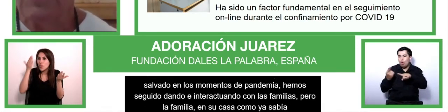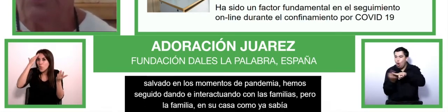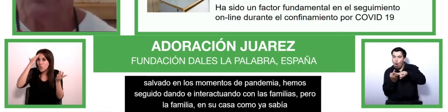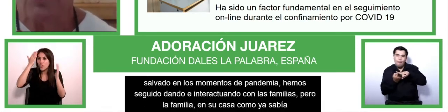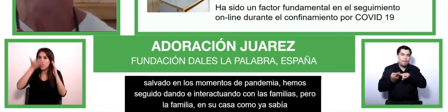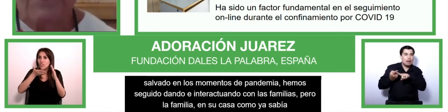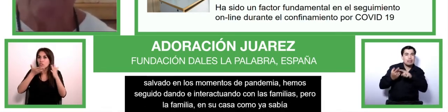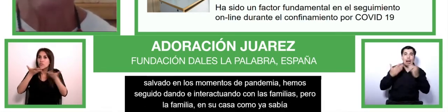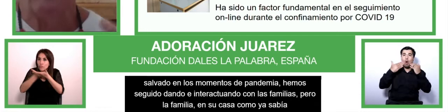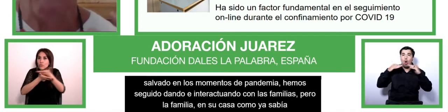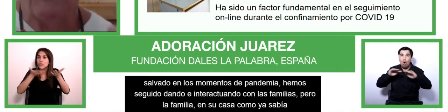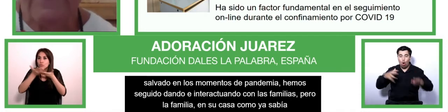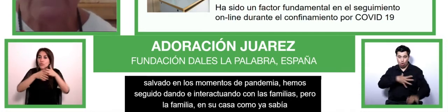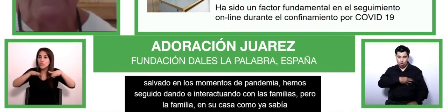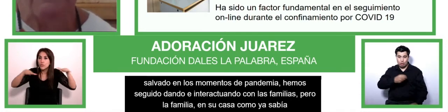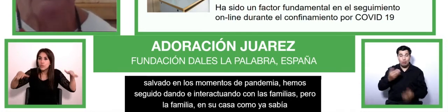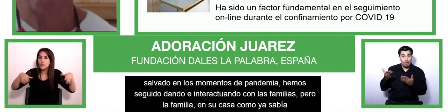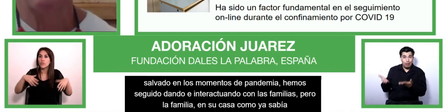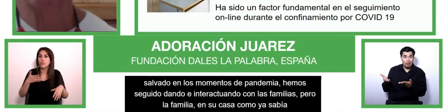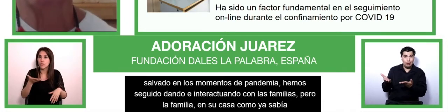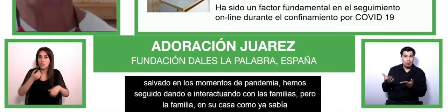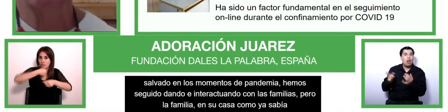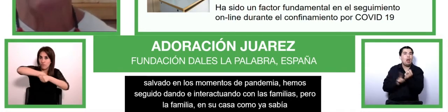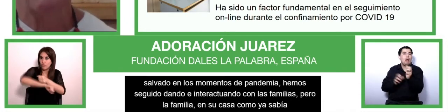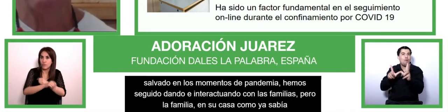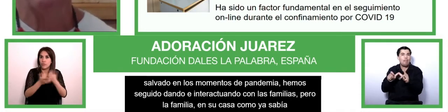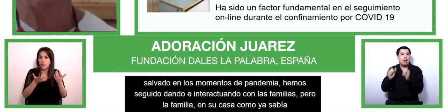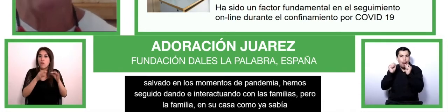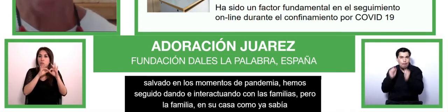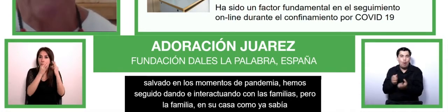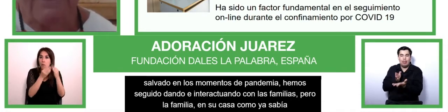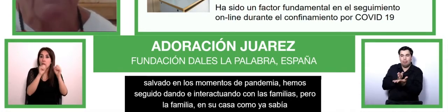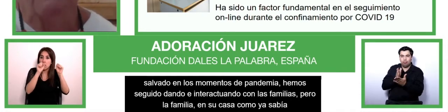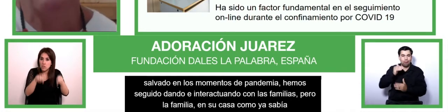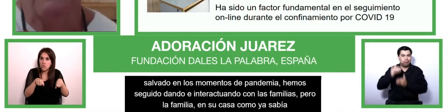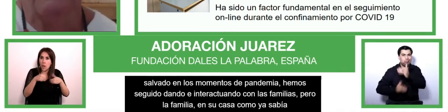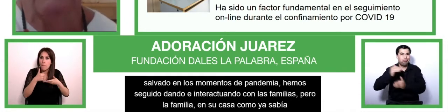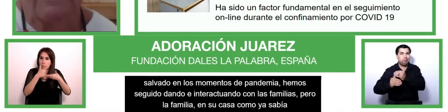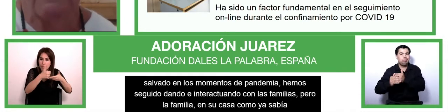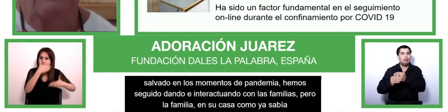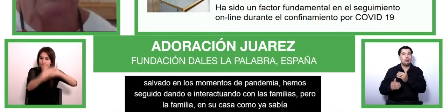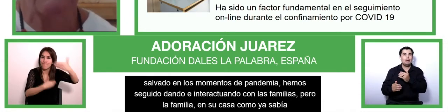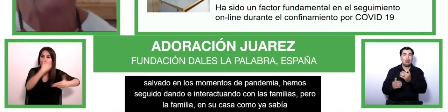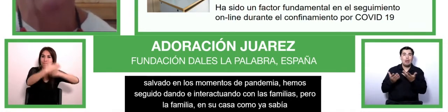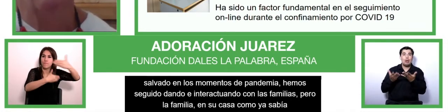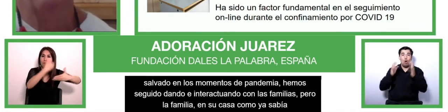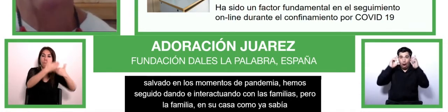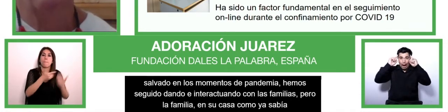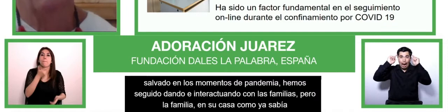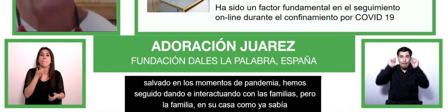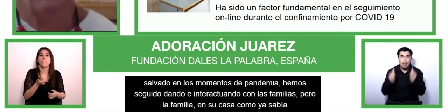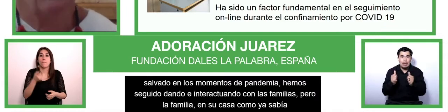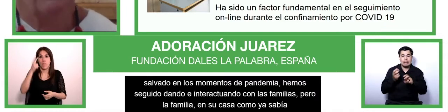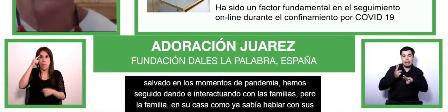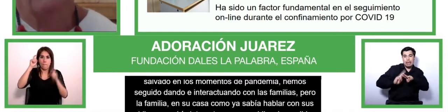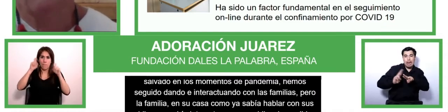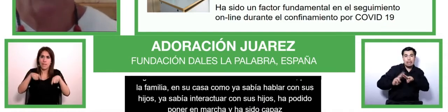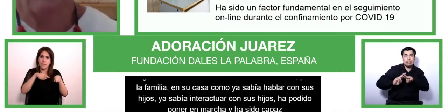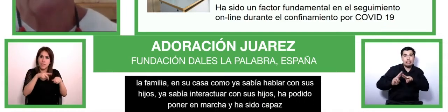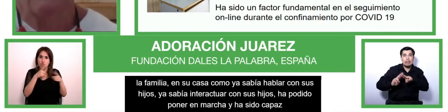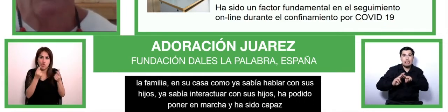con sus hijos, pues ha podido poner en marcha y ha sido capaz de realizar